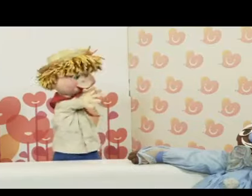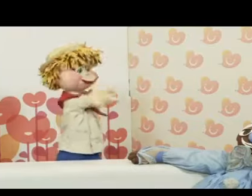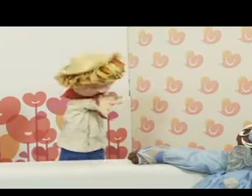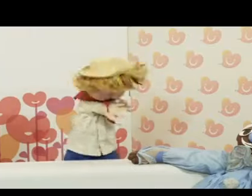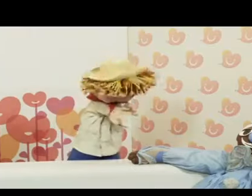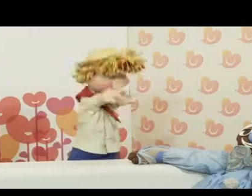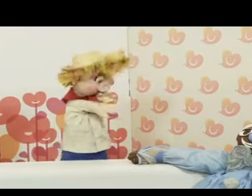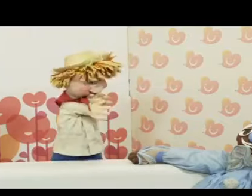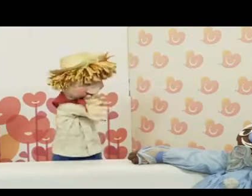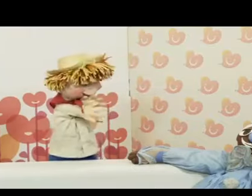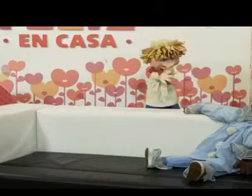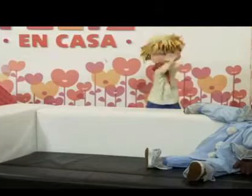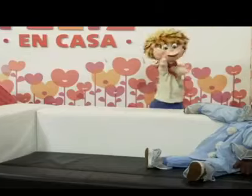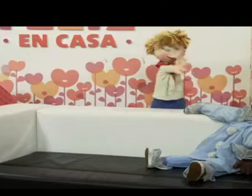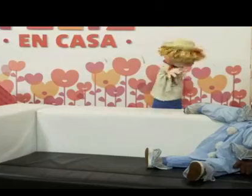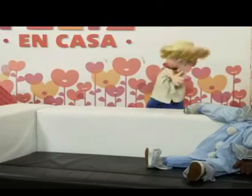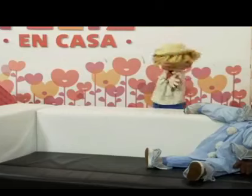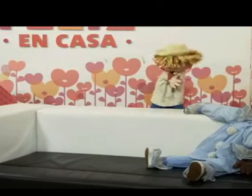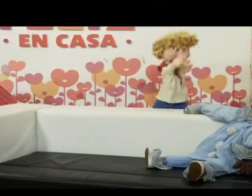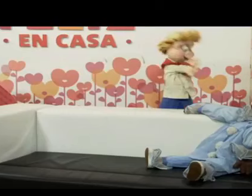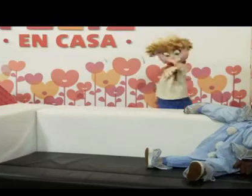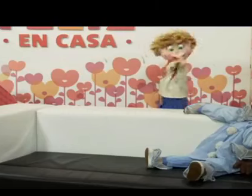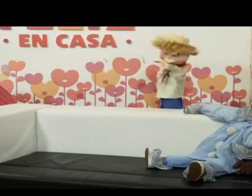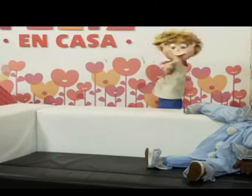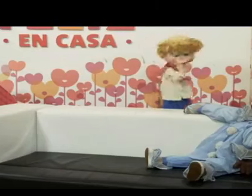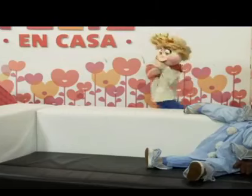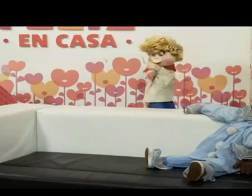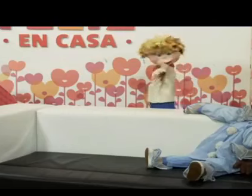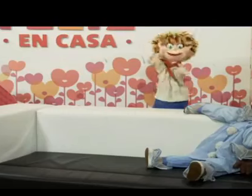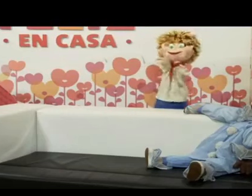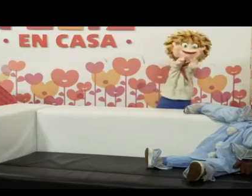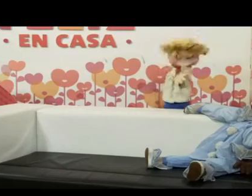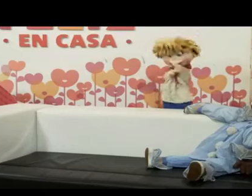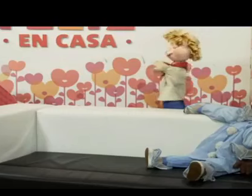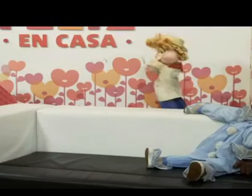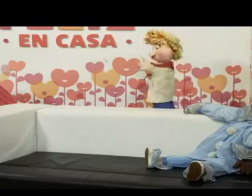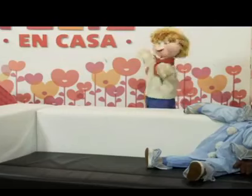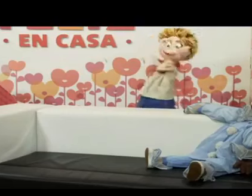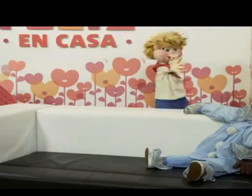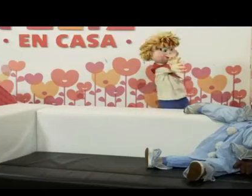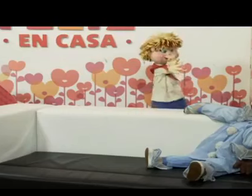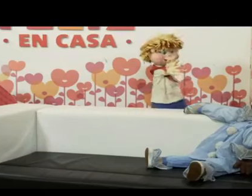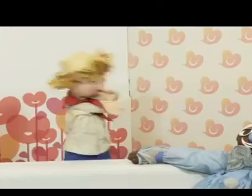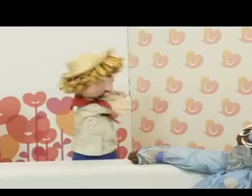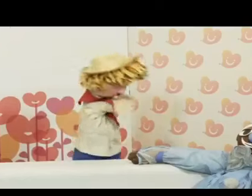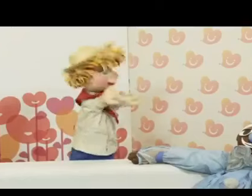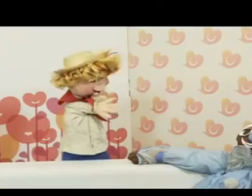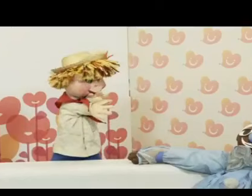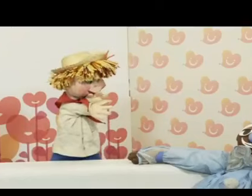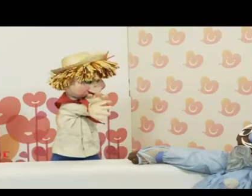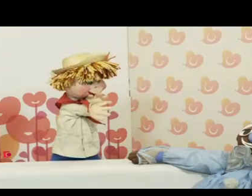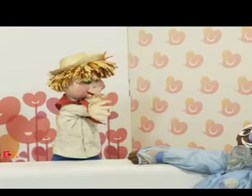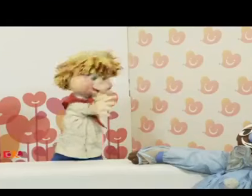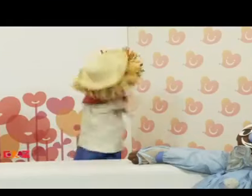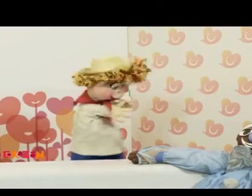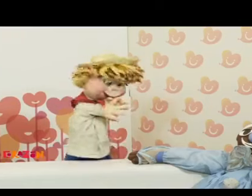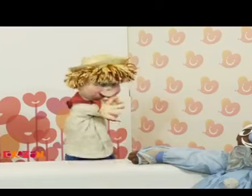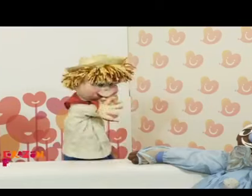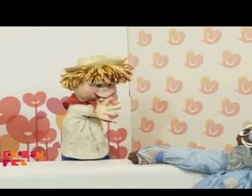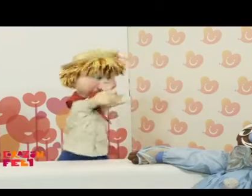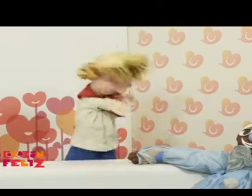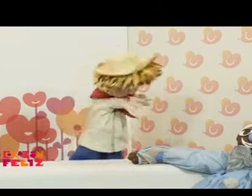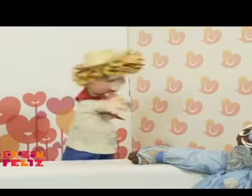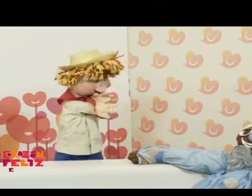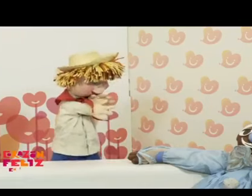Oye, azuloso. Yo soy Pelusín del Monte y Pérez del Corcho. ¿Y tú?